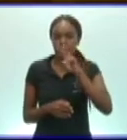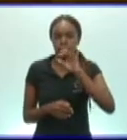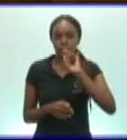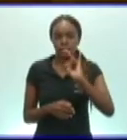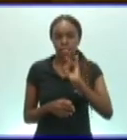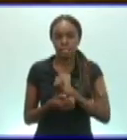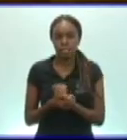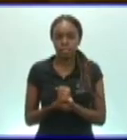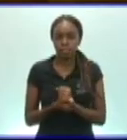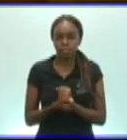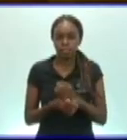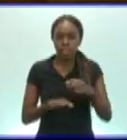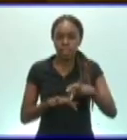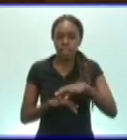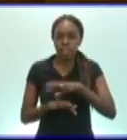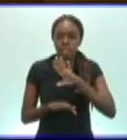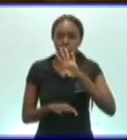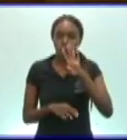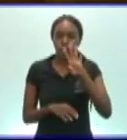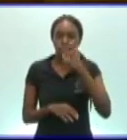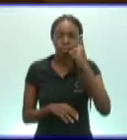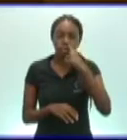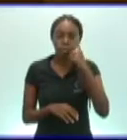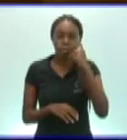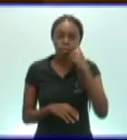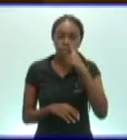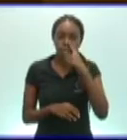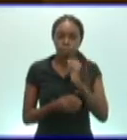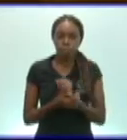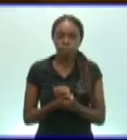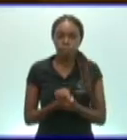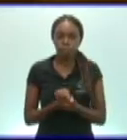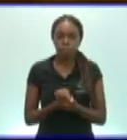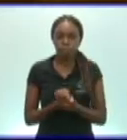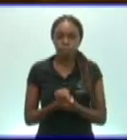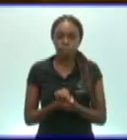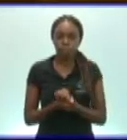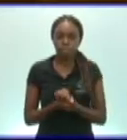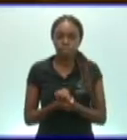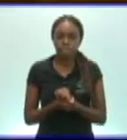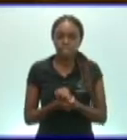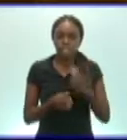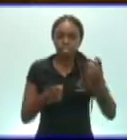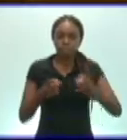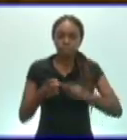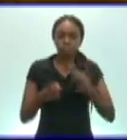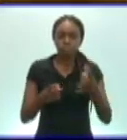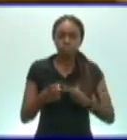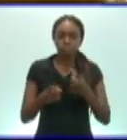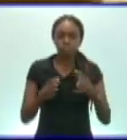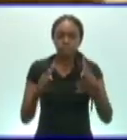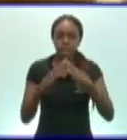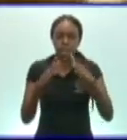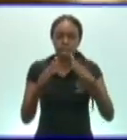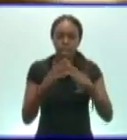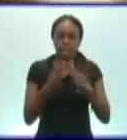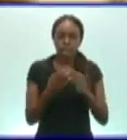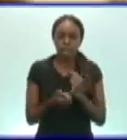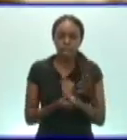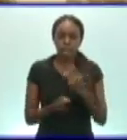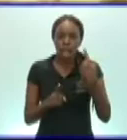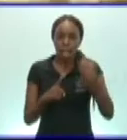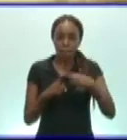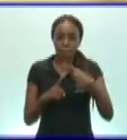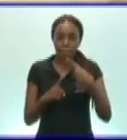Ana se casan el 4 de noviembre de 1869, en plena manigua insurrecta. Su primogénito,